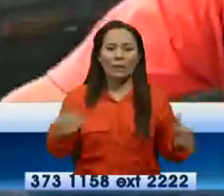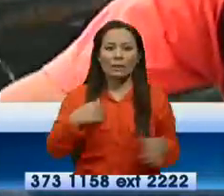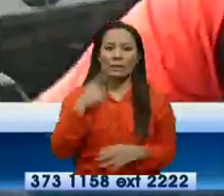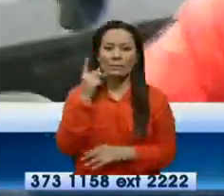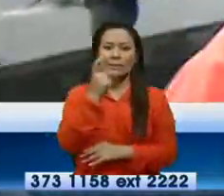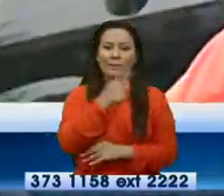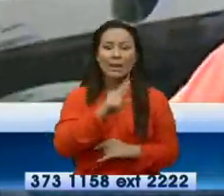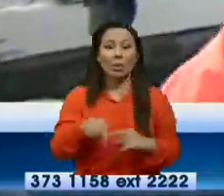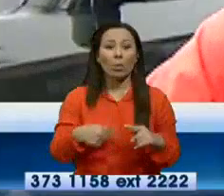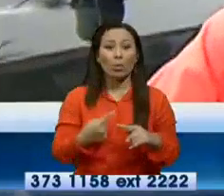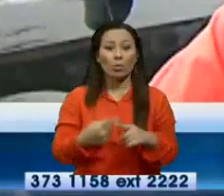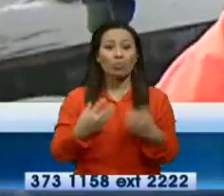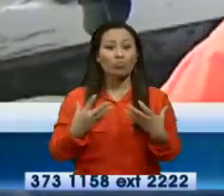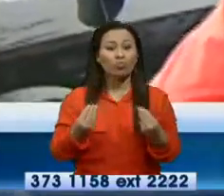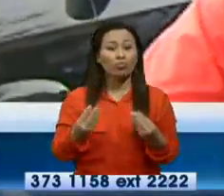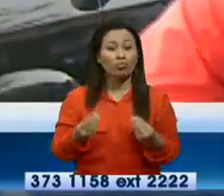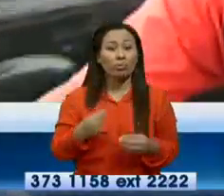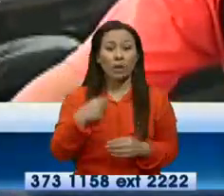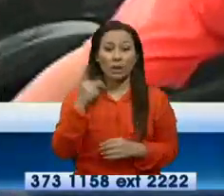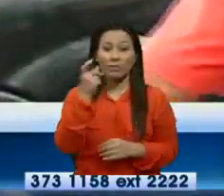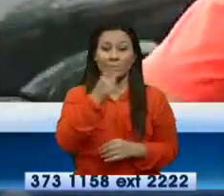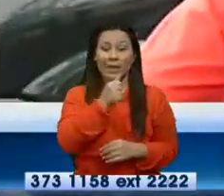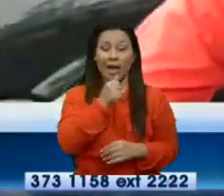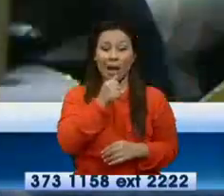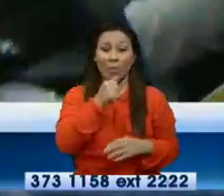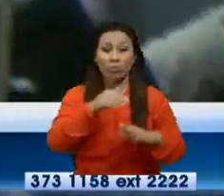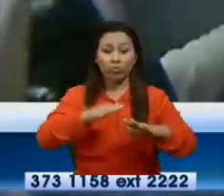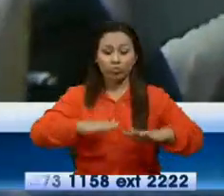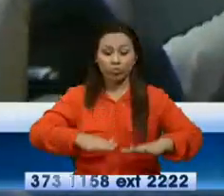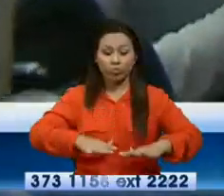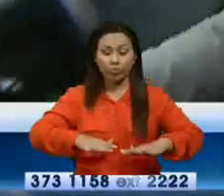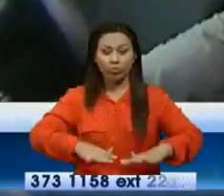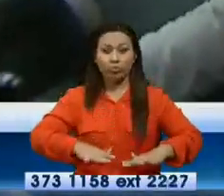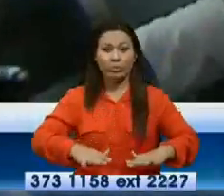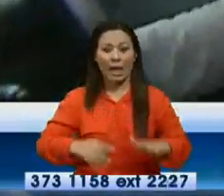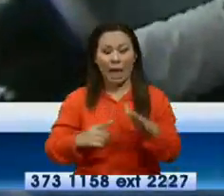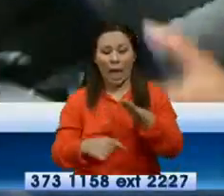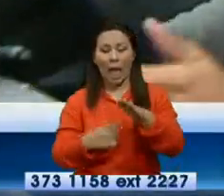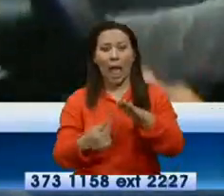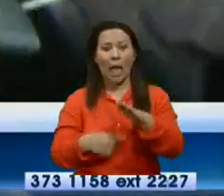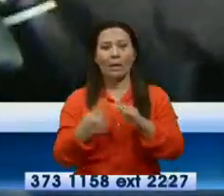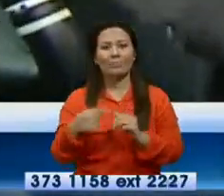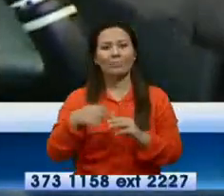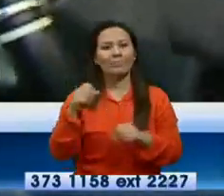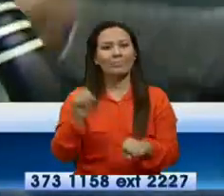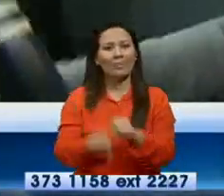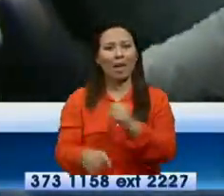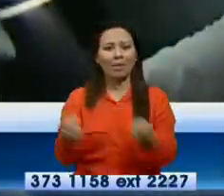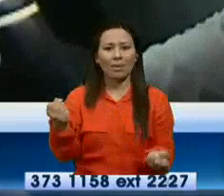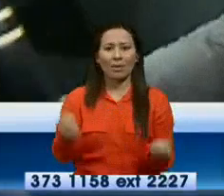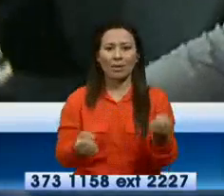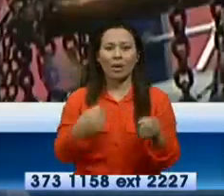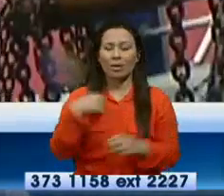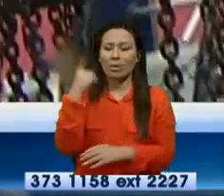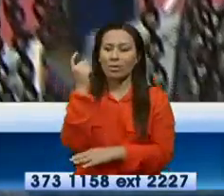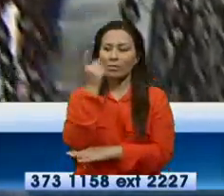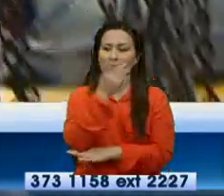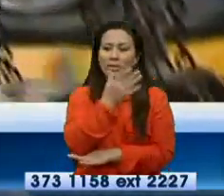Cuando es demasiado hondo, ahí se afecta la moto porque se ahoga bastante. Los rulimanes se dañan con el agua, están calientes y con el agua se